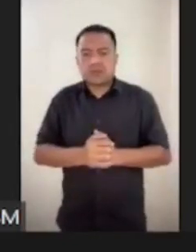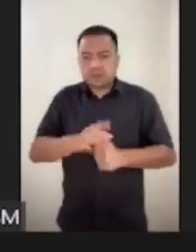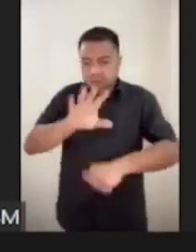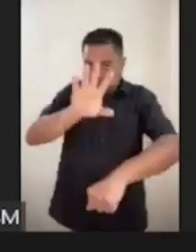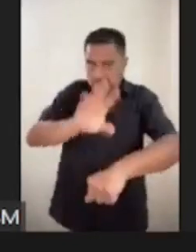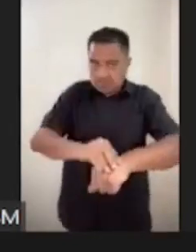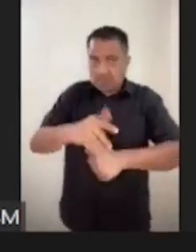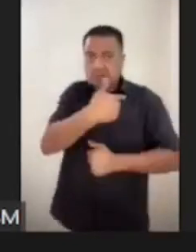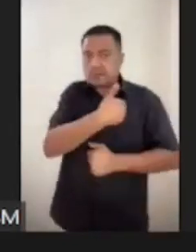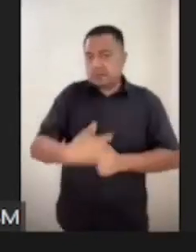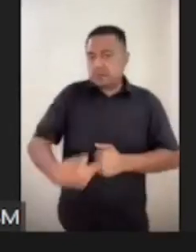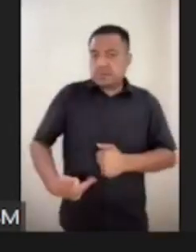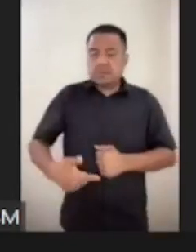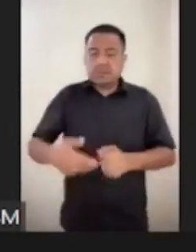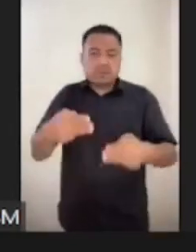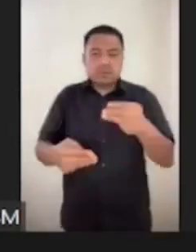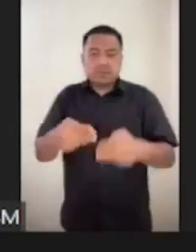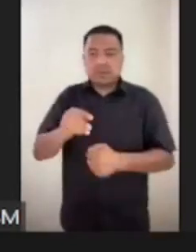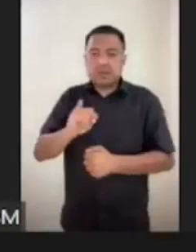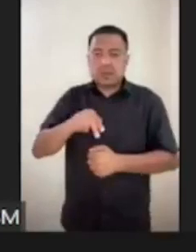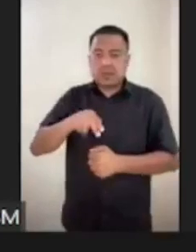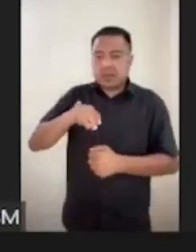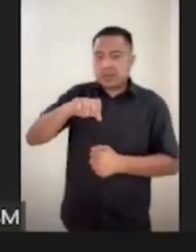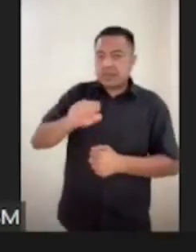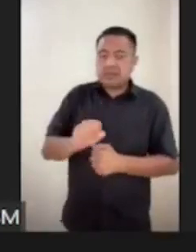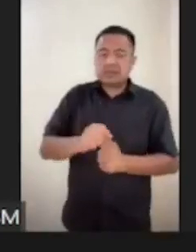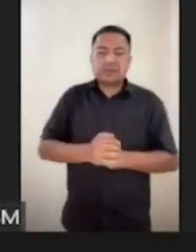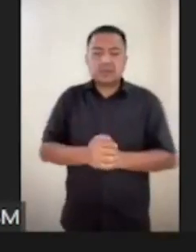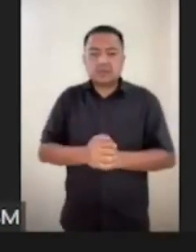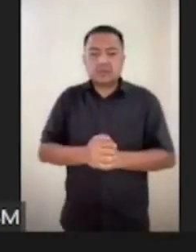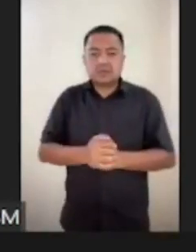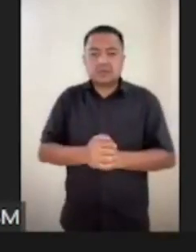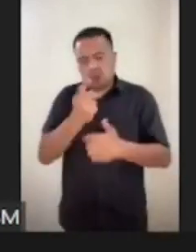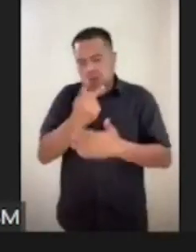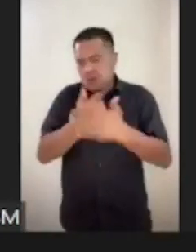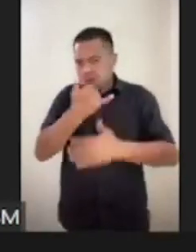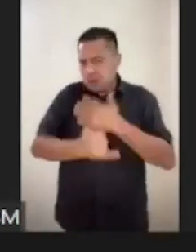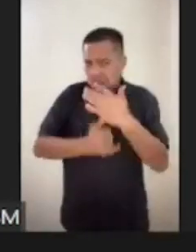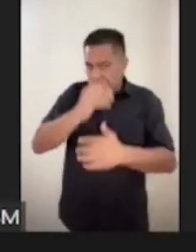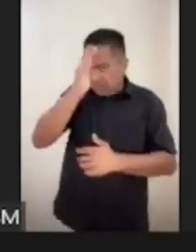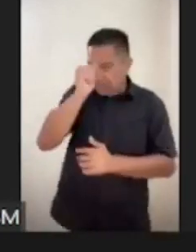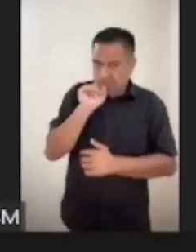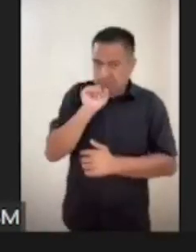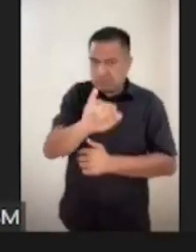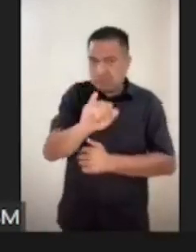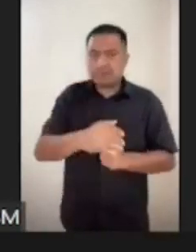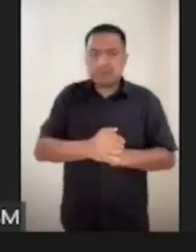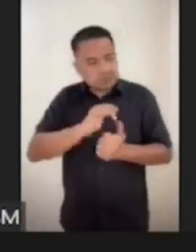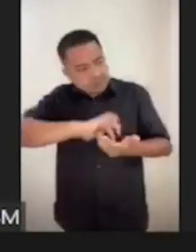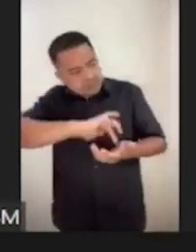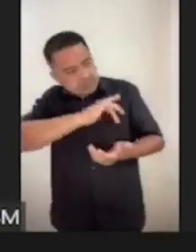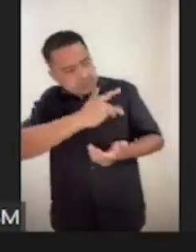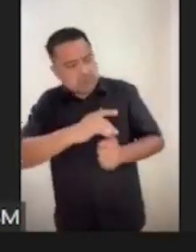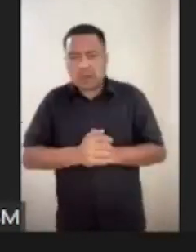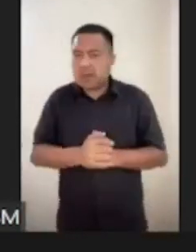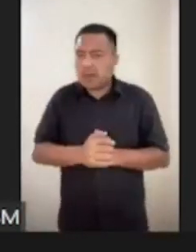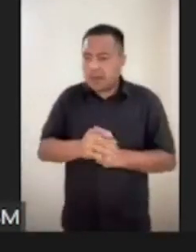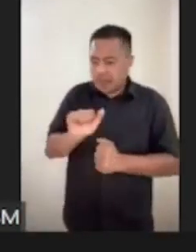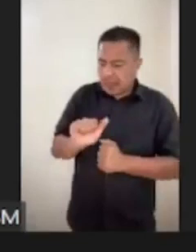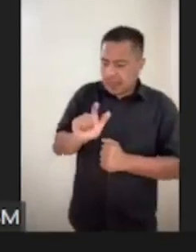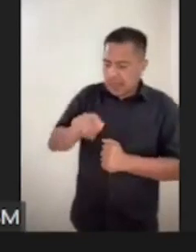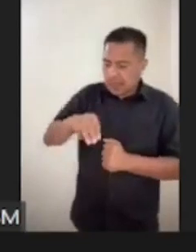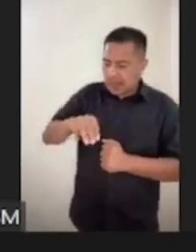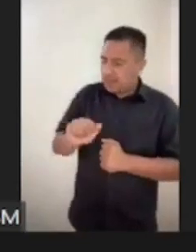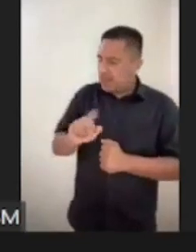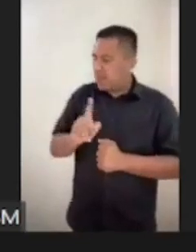magistrada presidenta, magistrado José Inés Betacur Salgado. Con los proyectos de acuerdo. Gracias, magistrado. Magistrada Almadelia Eugenio